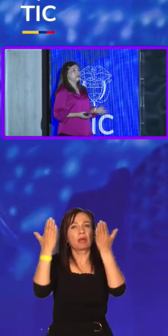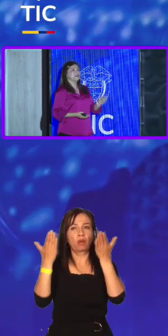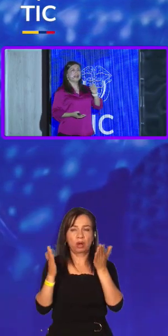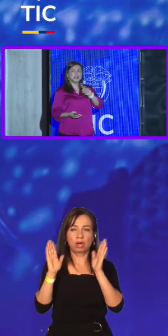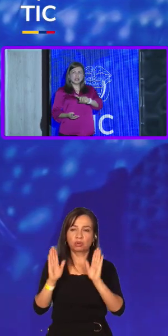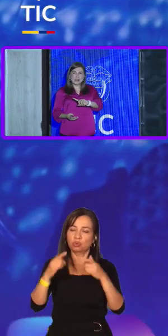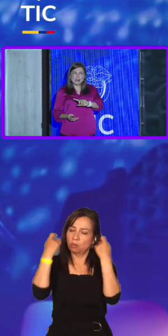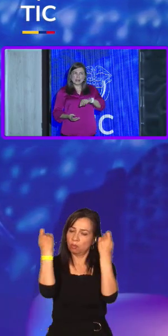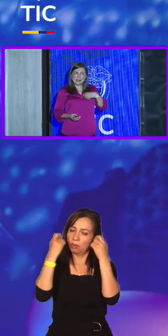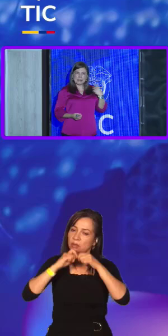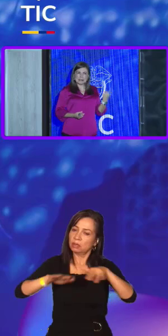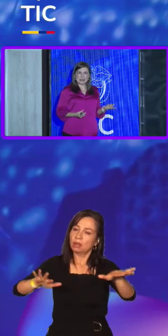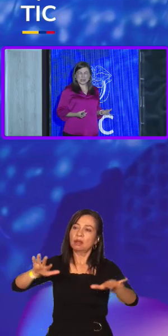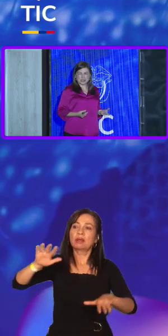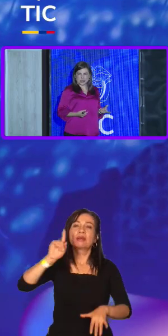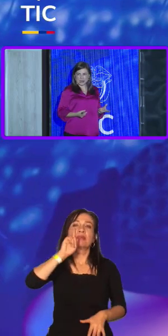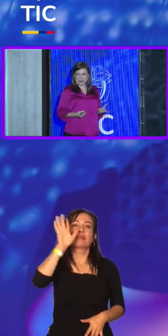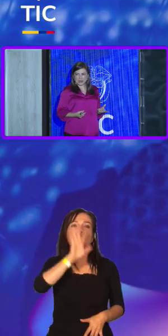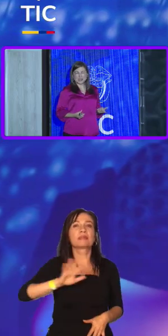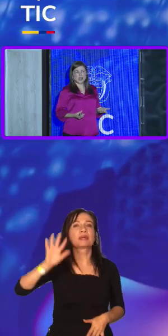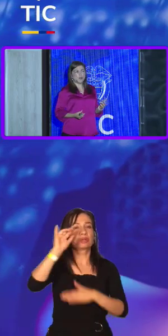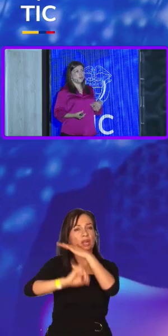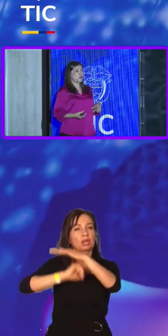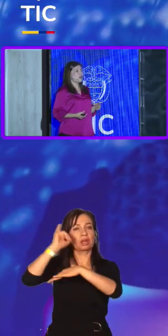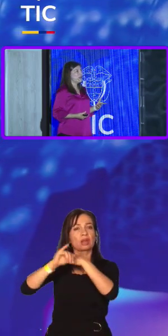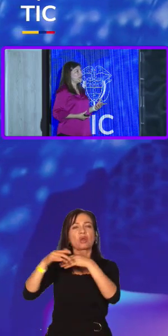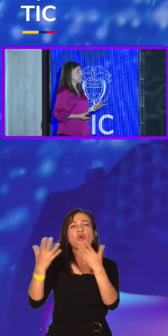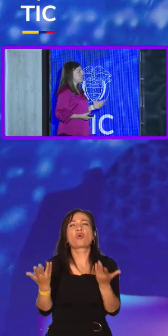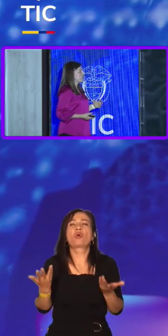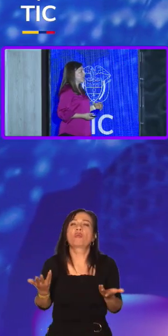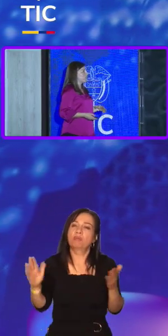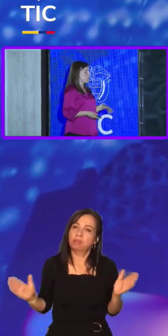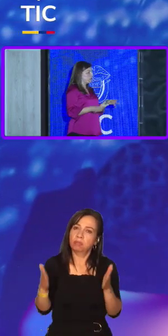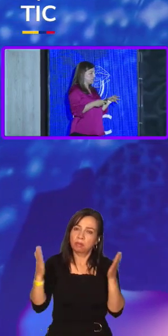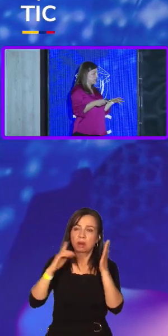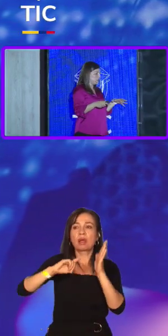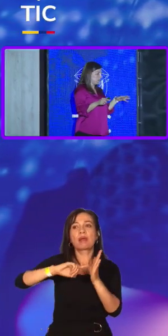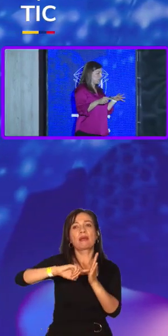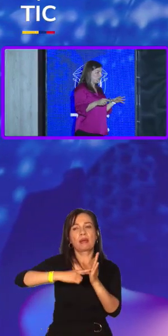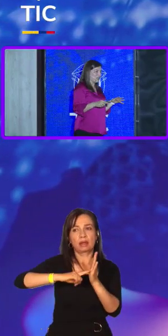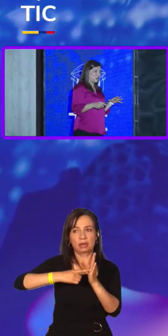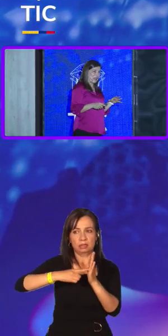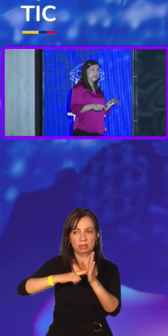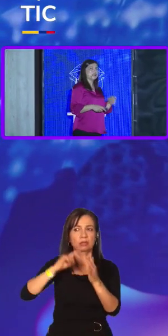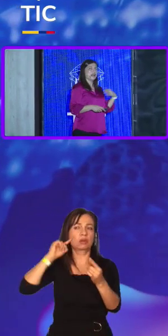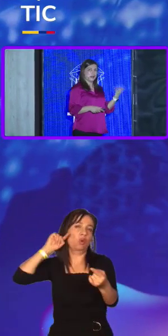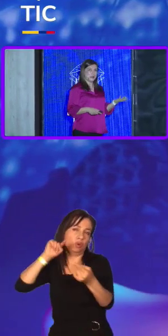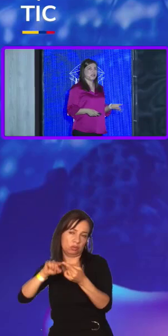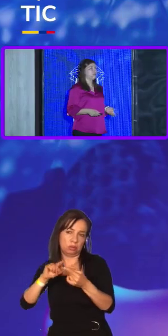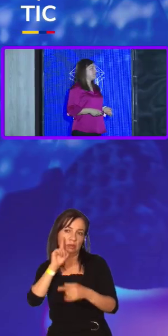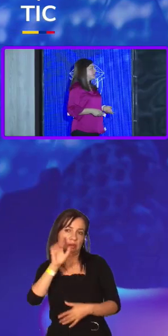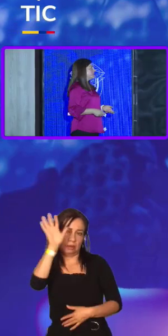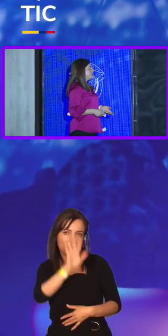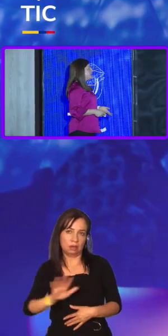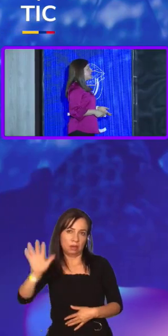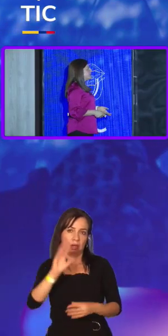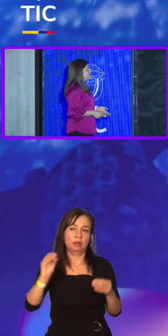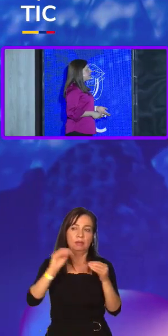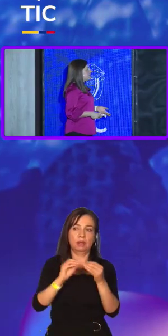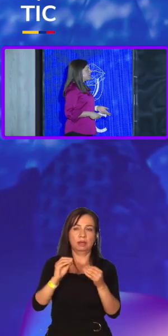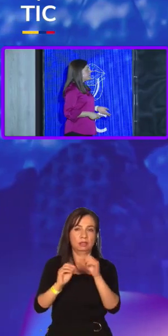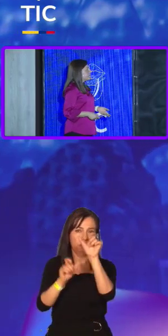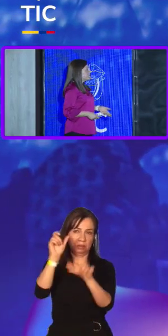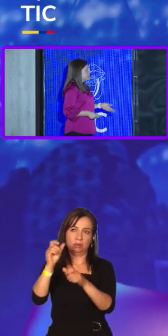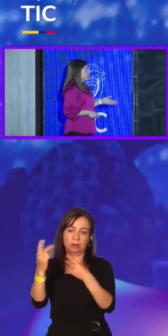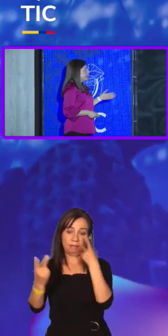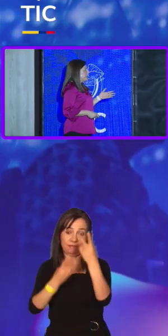el marketing nacional e internacional? O sea, ¿cómo promover Buenos Aires como un destino para los nacionales, además de los